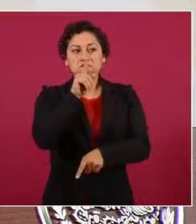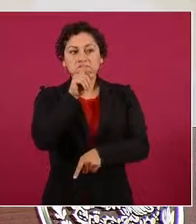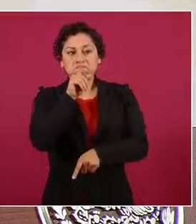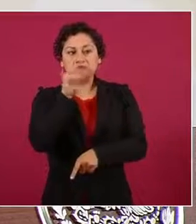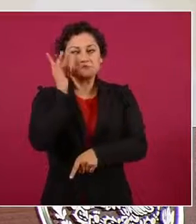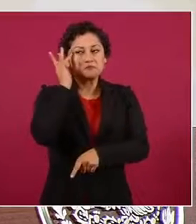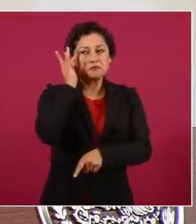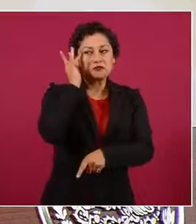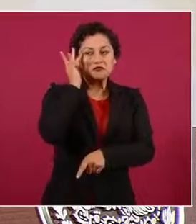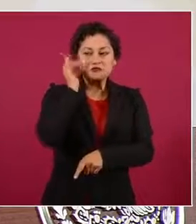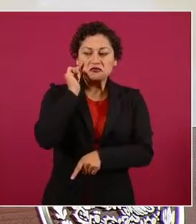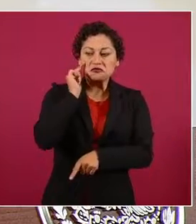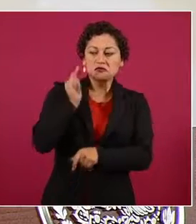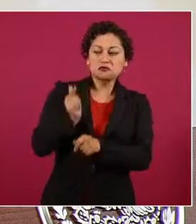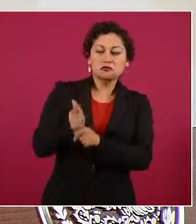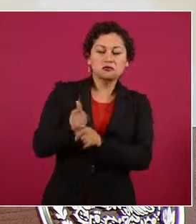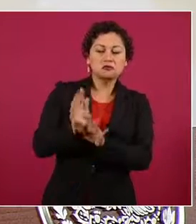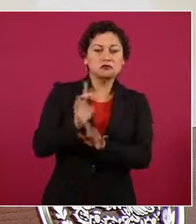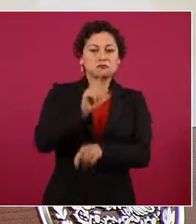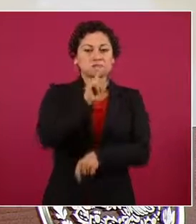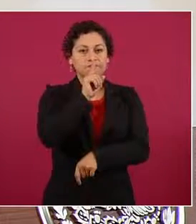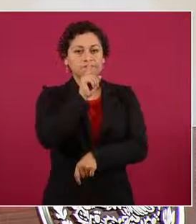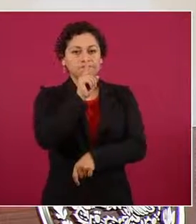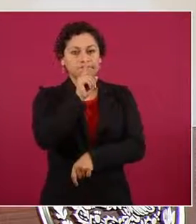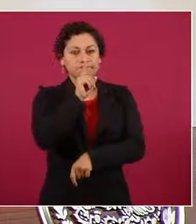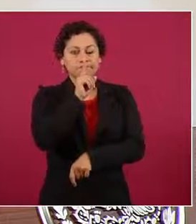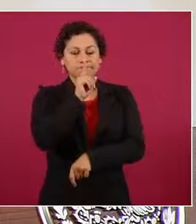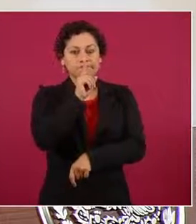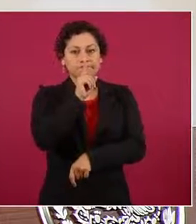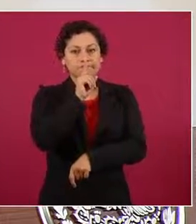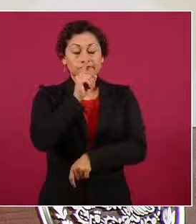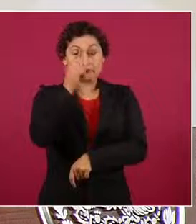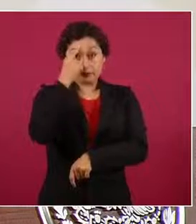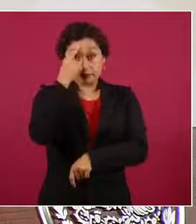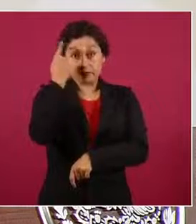estos casos, para perforar